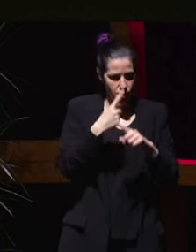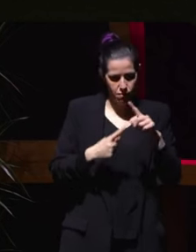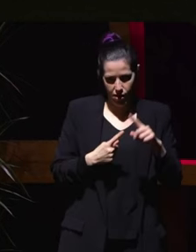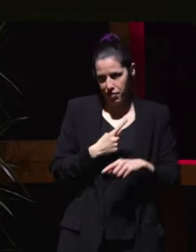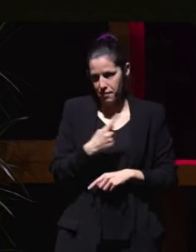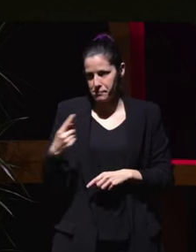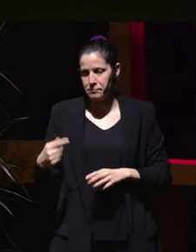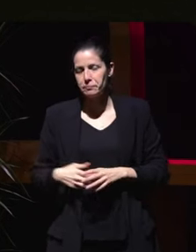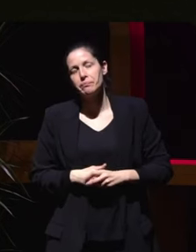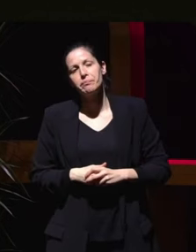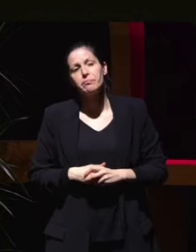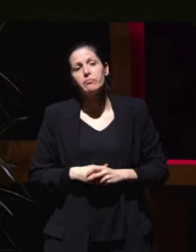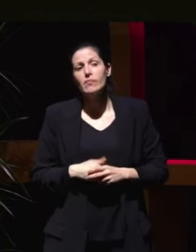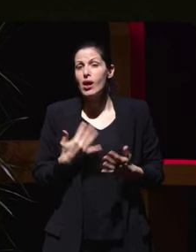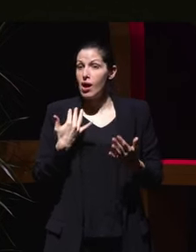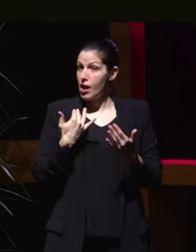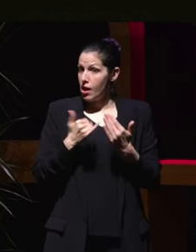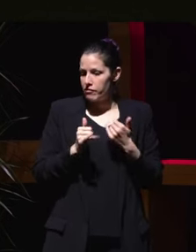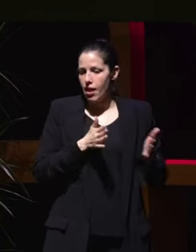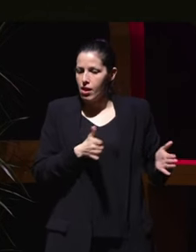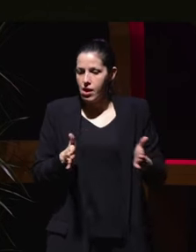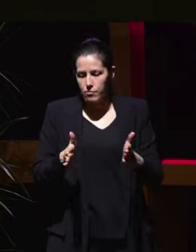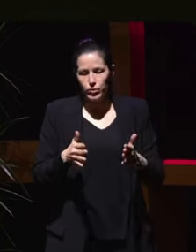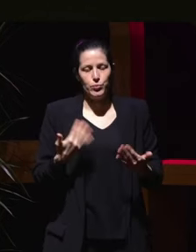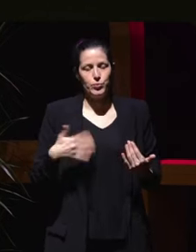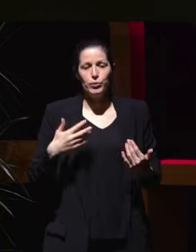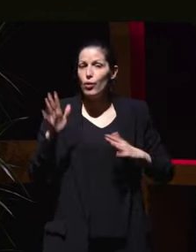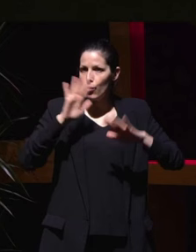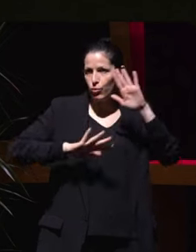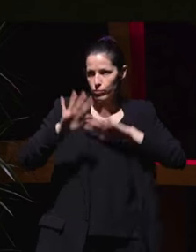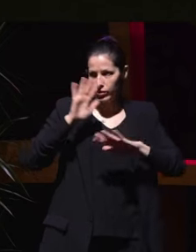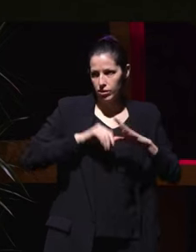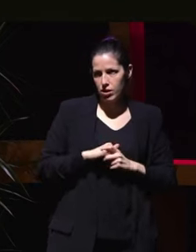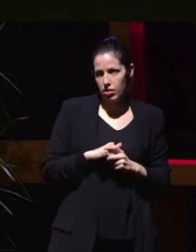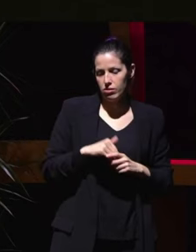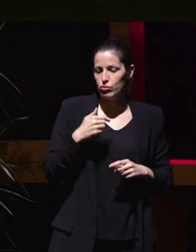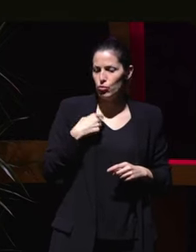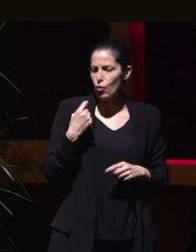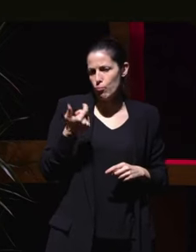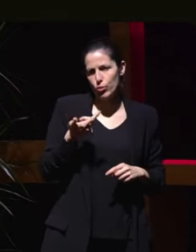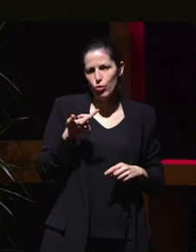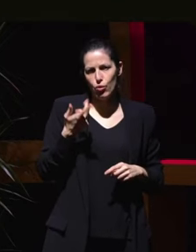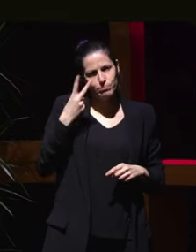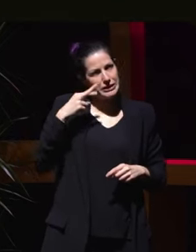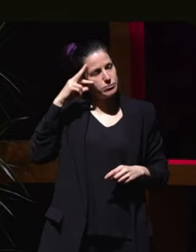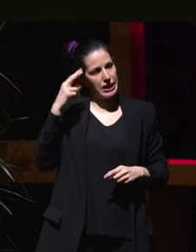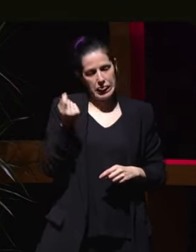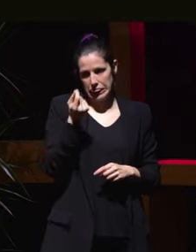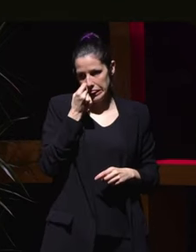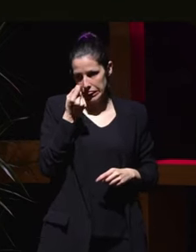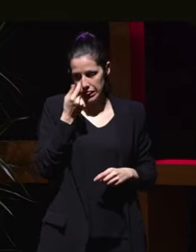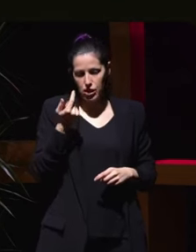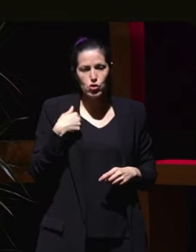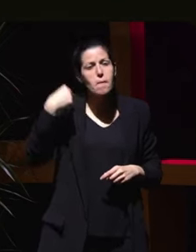Esa andadura tamén foi complicada para min, porque viña bastante verde, hai que recoñecelo. Para min, o digo sempre, o